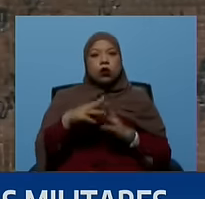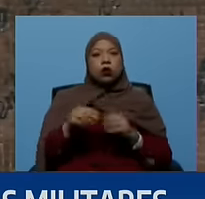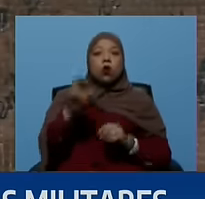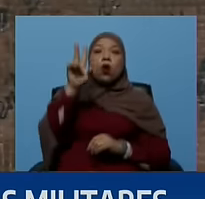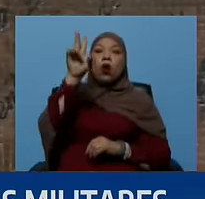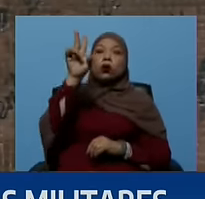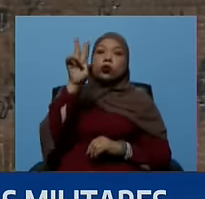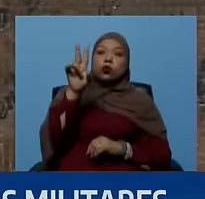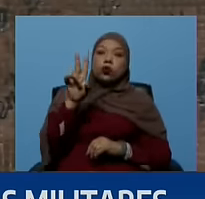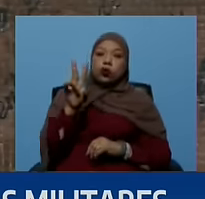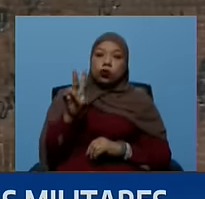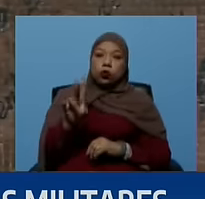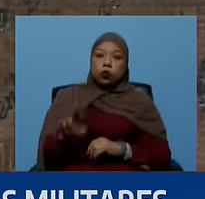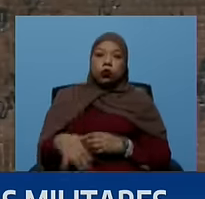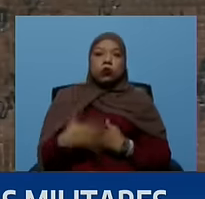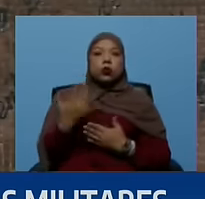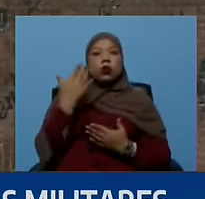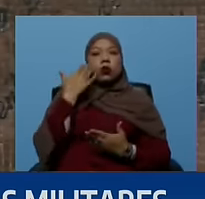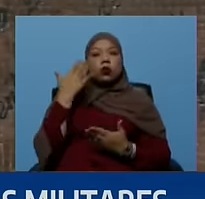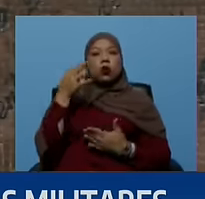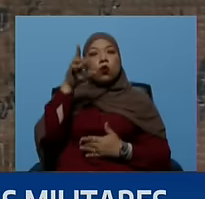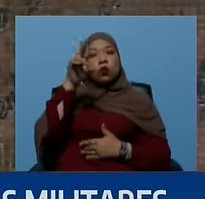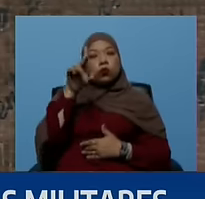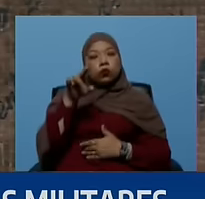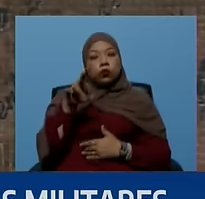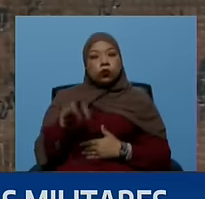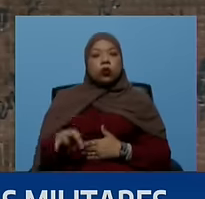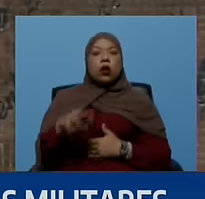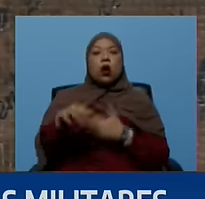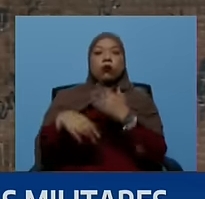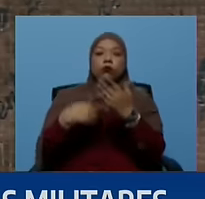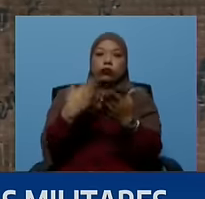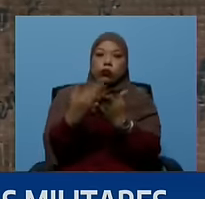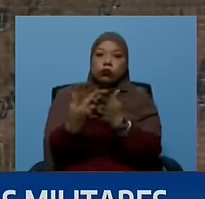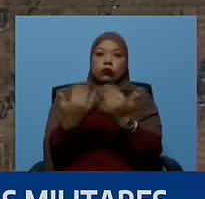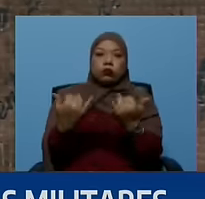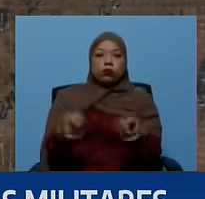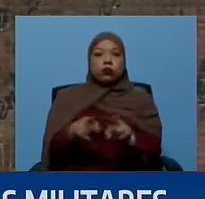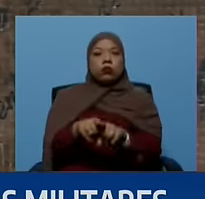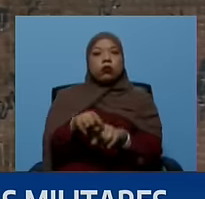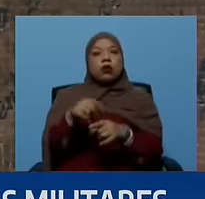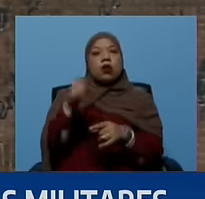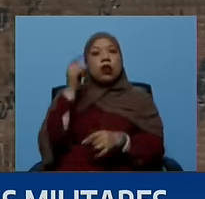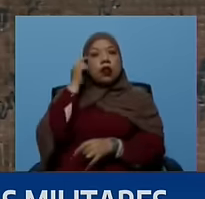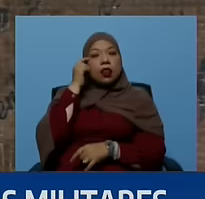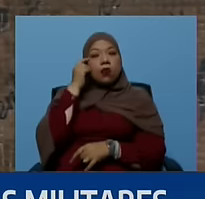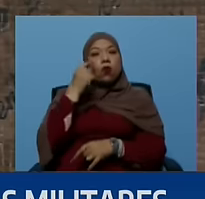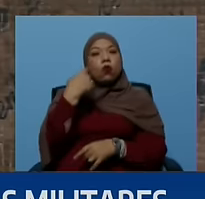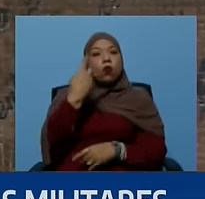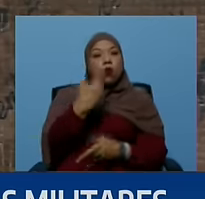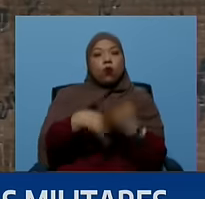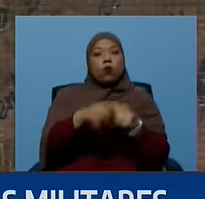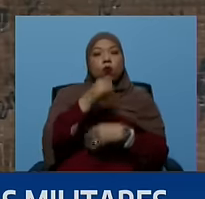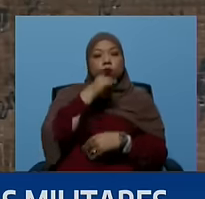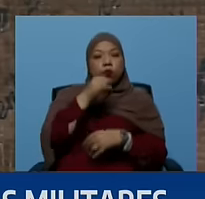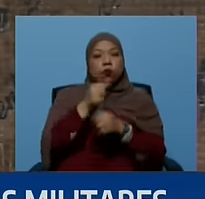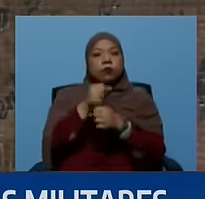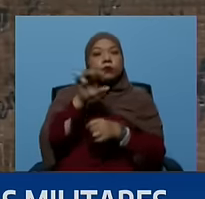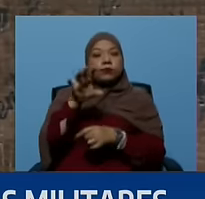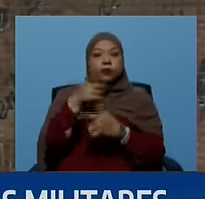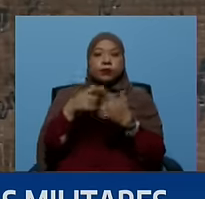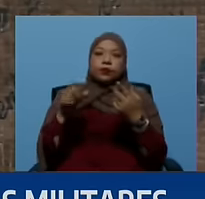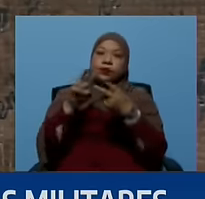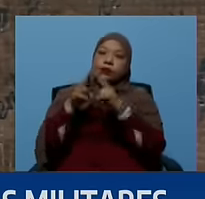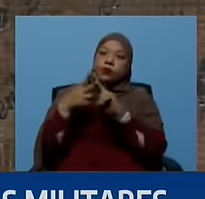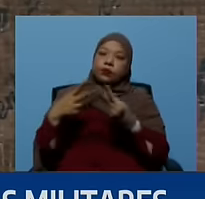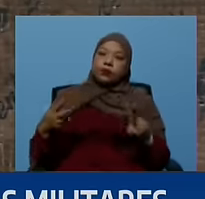días que amanezca todos los días que transcurran tienen que ser días para construir esa patria de